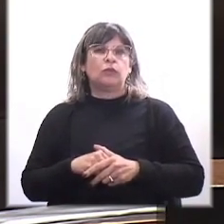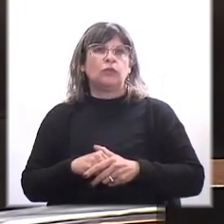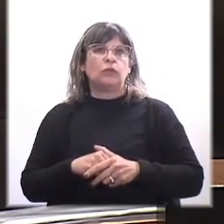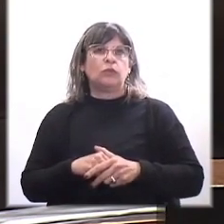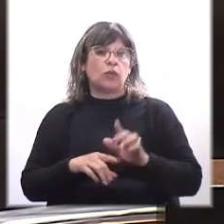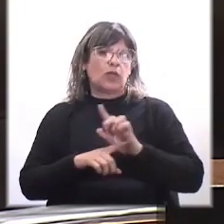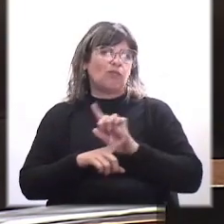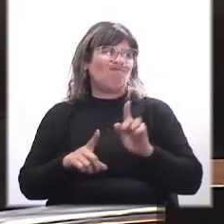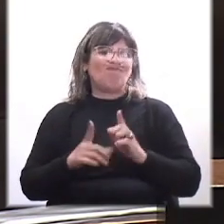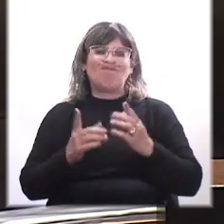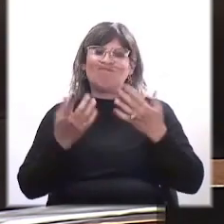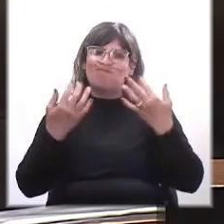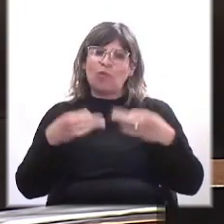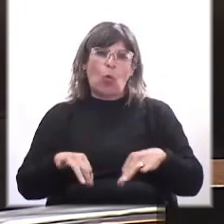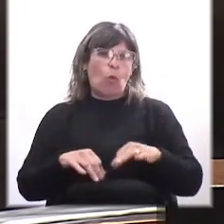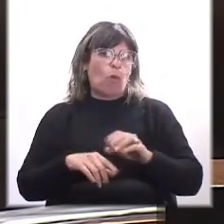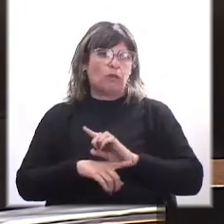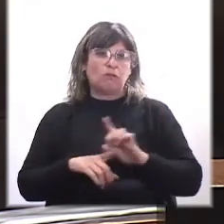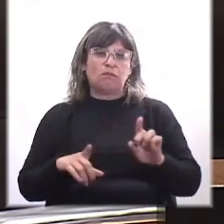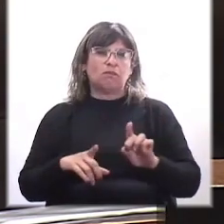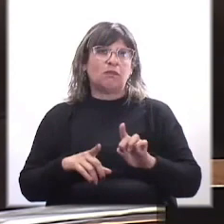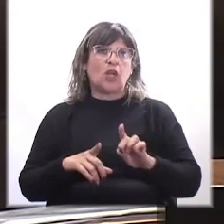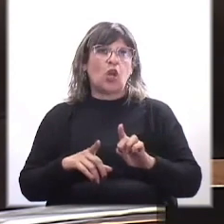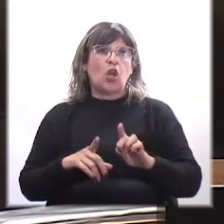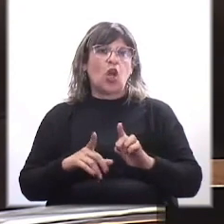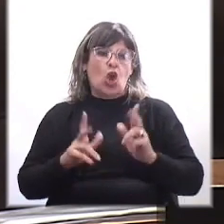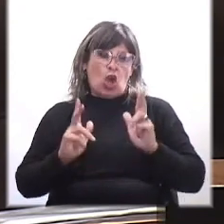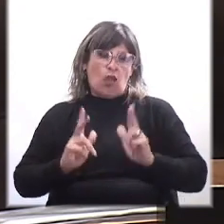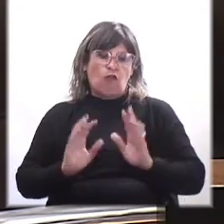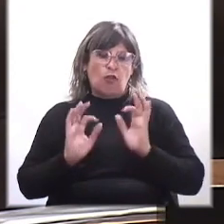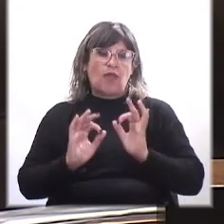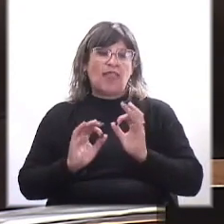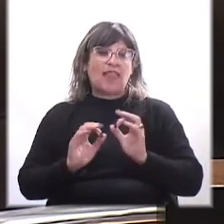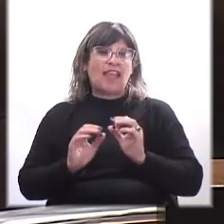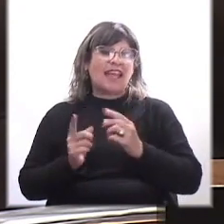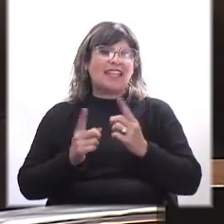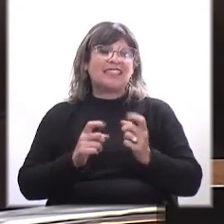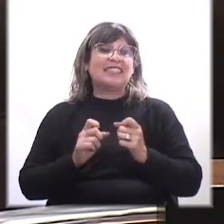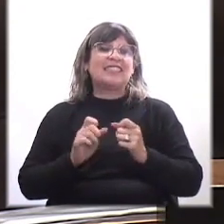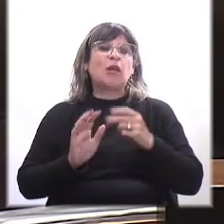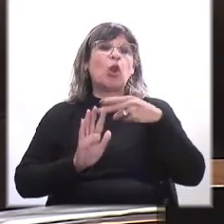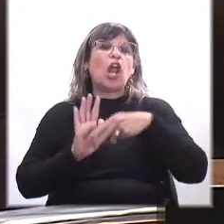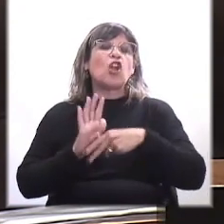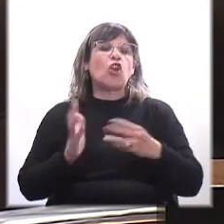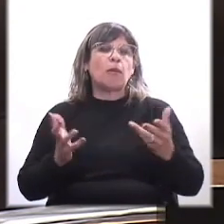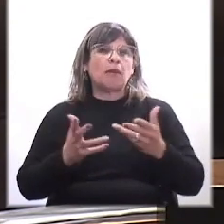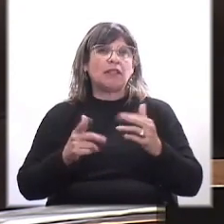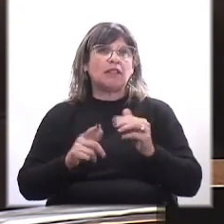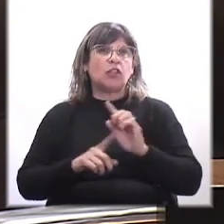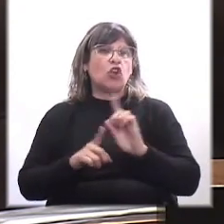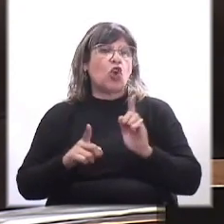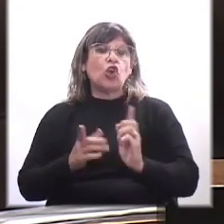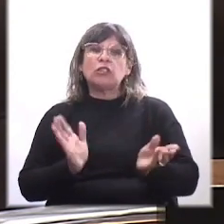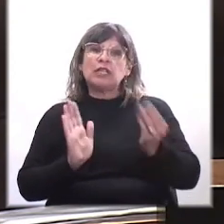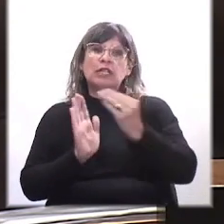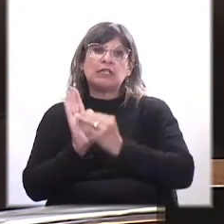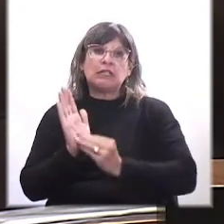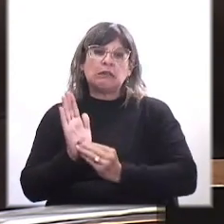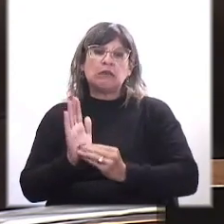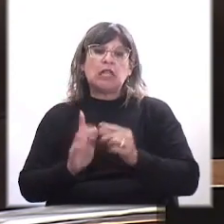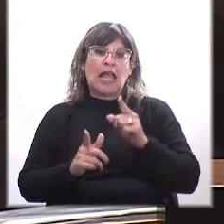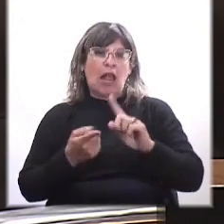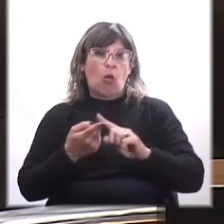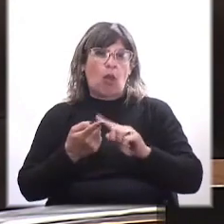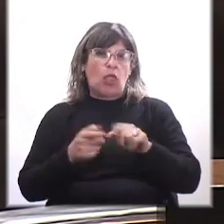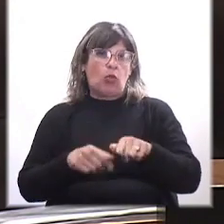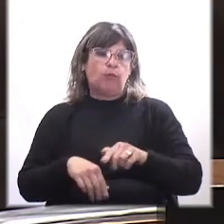no cumple con las formalidades requeridas por las normas vigentes, ya que no fue inscripto ese